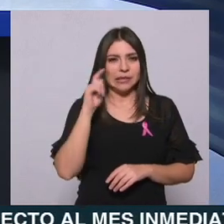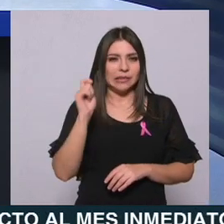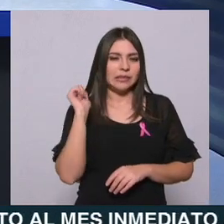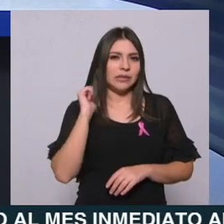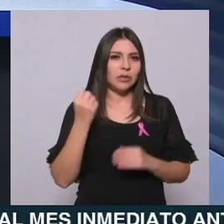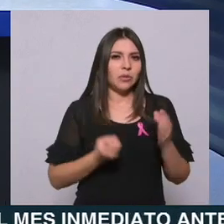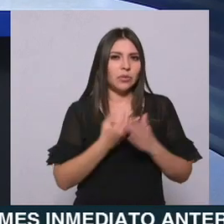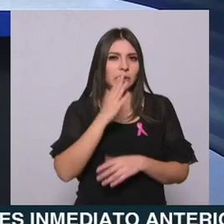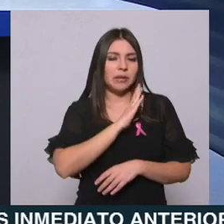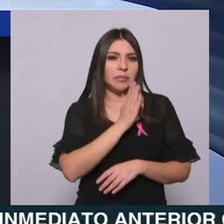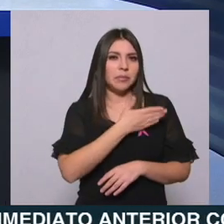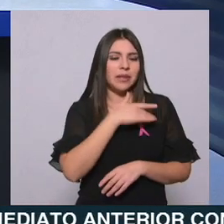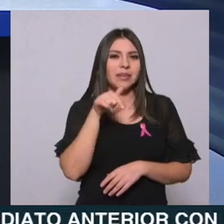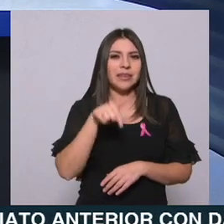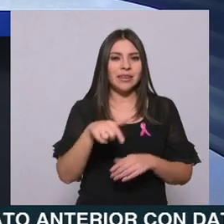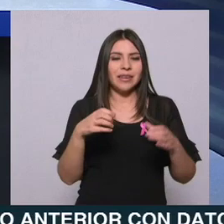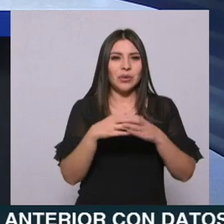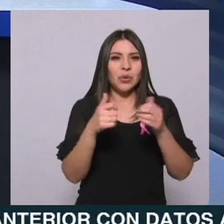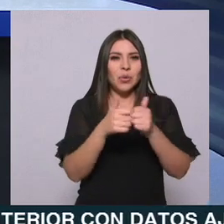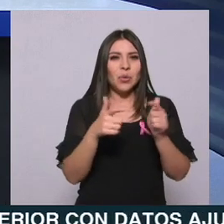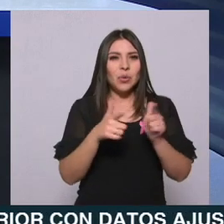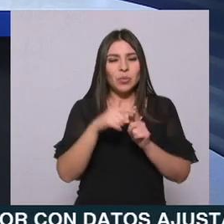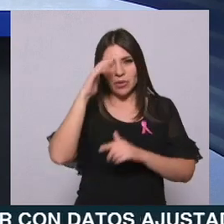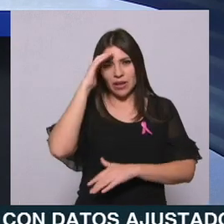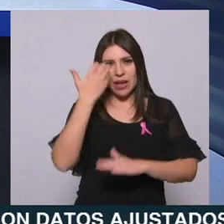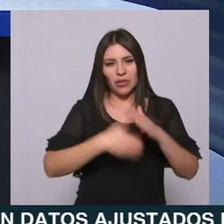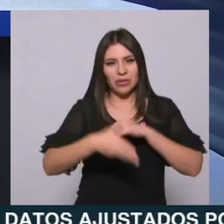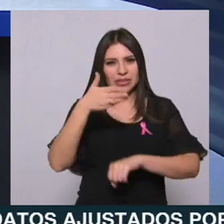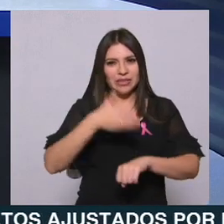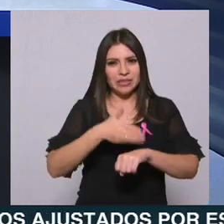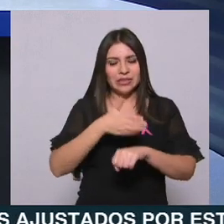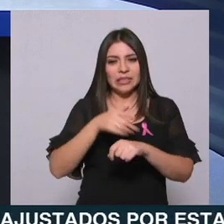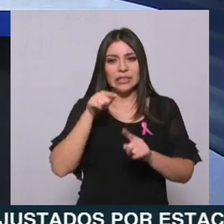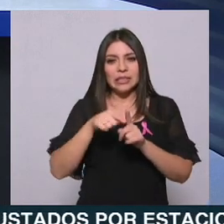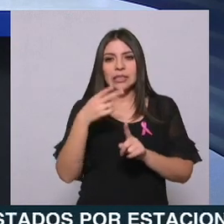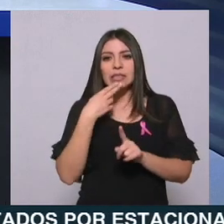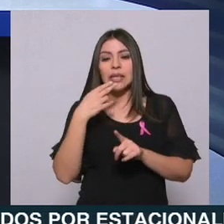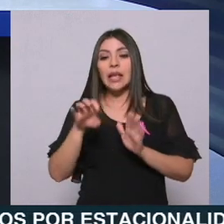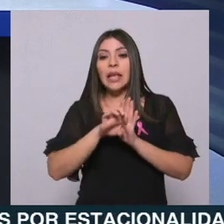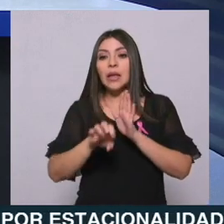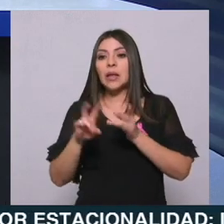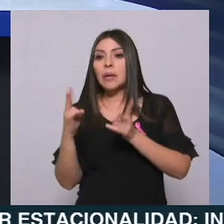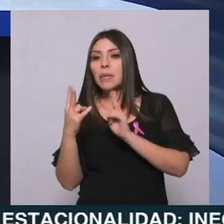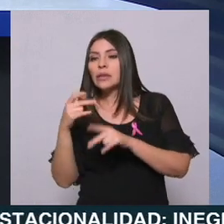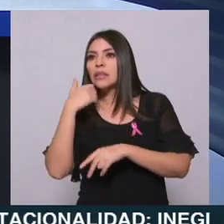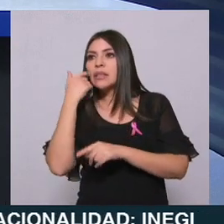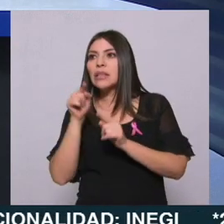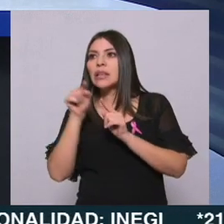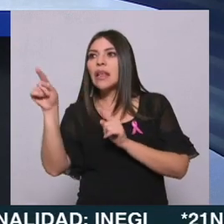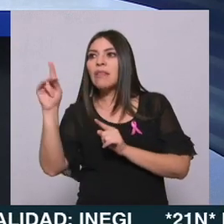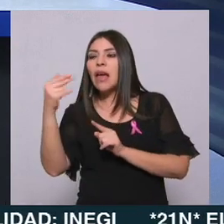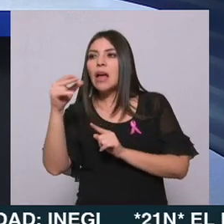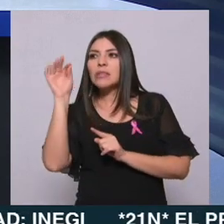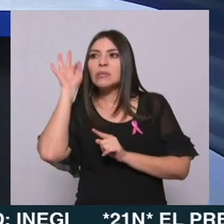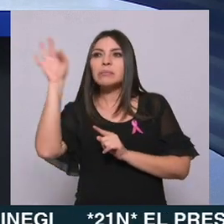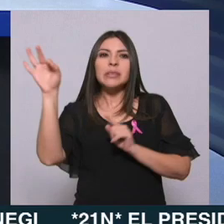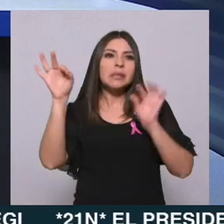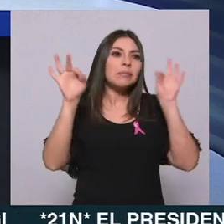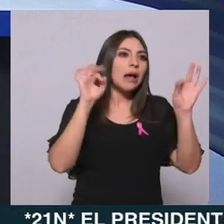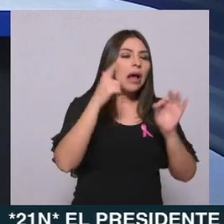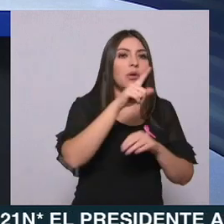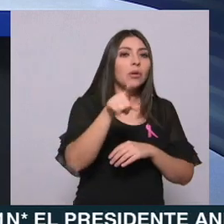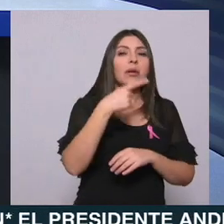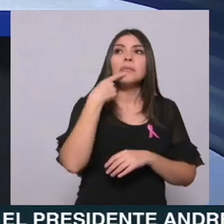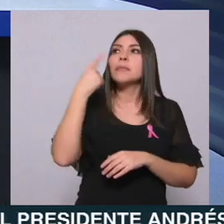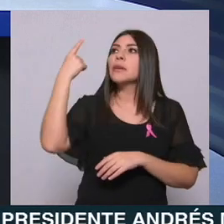era utilizada para fines de envidias entre vecinos, y si alguien le quería hacer daño a otra persona, lo acusaba falsamente